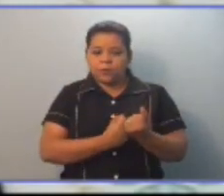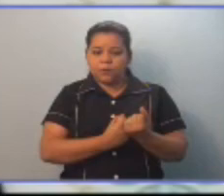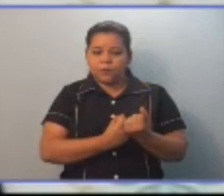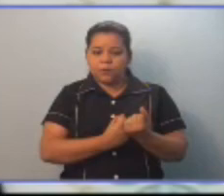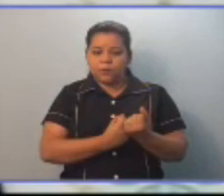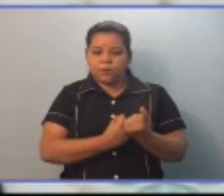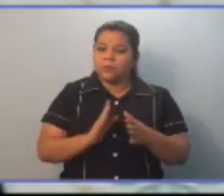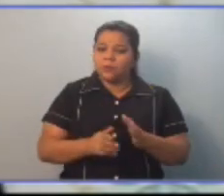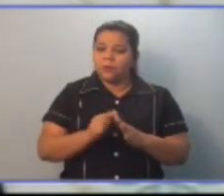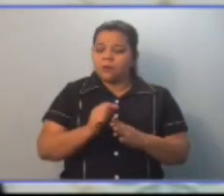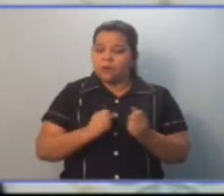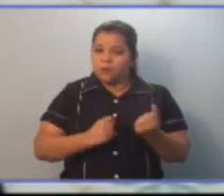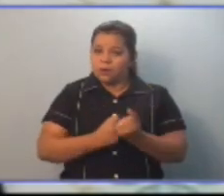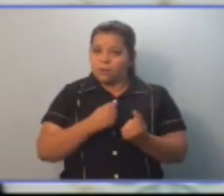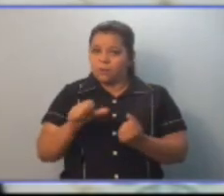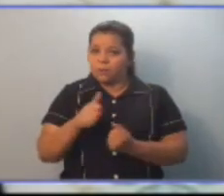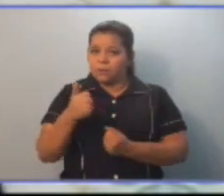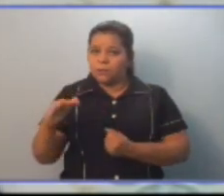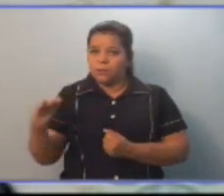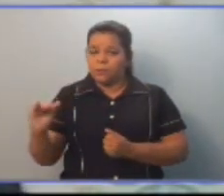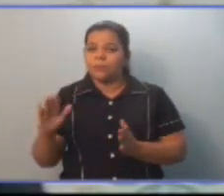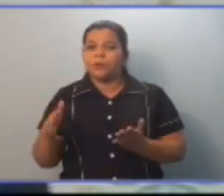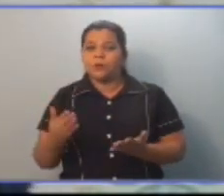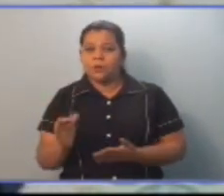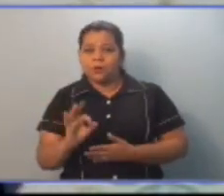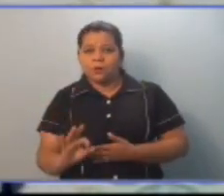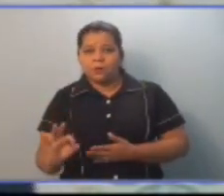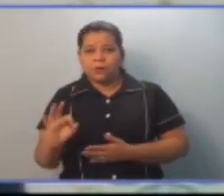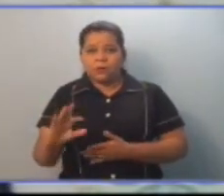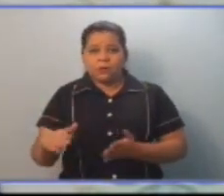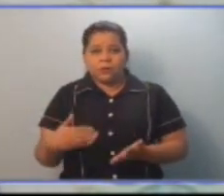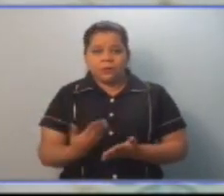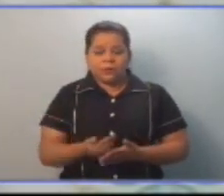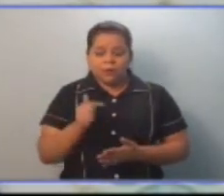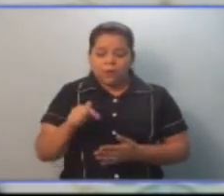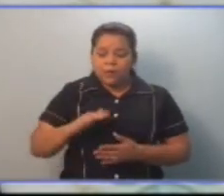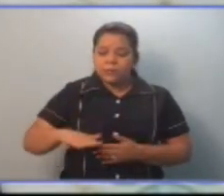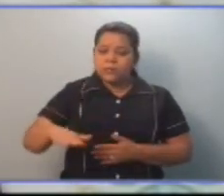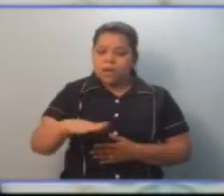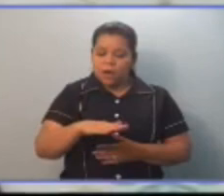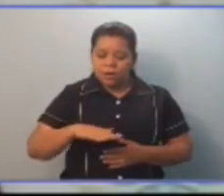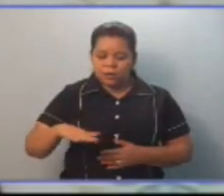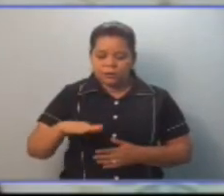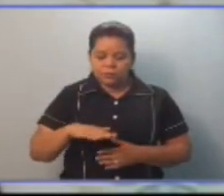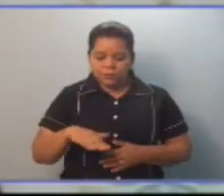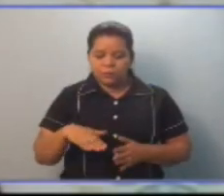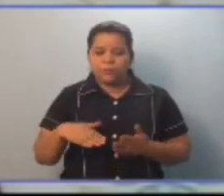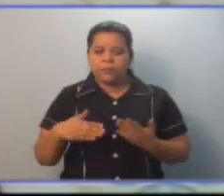cooperación extranjera para fortalecer estos espacios